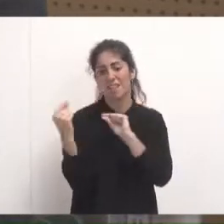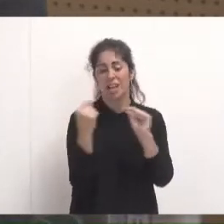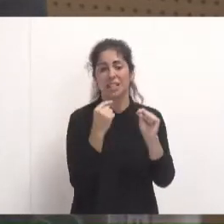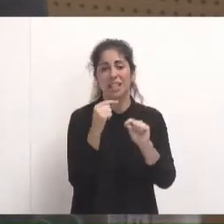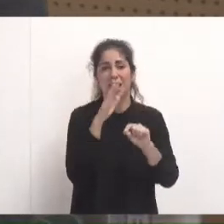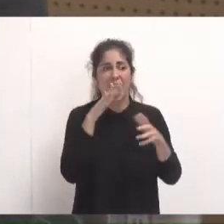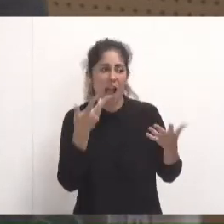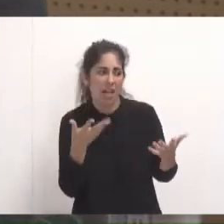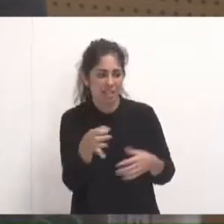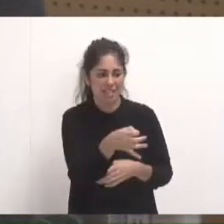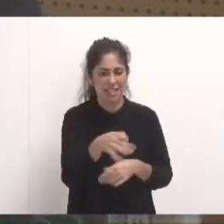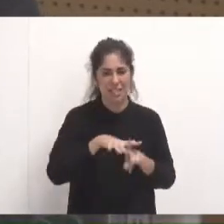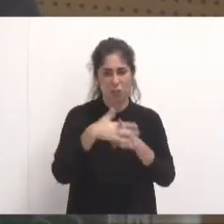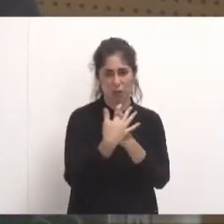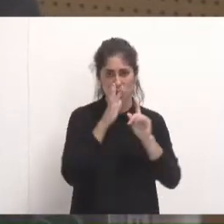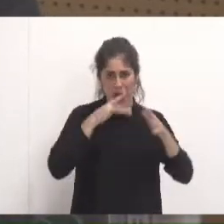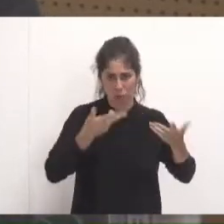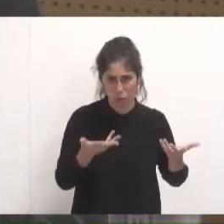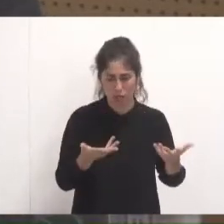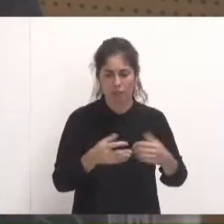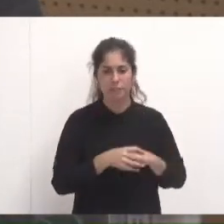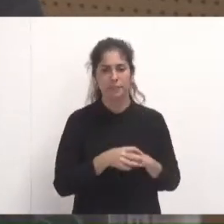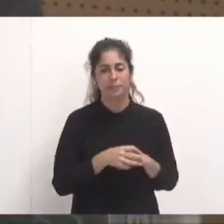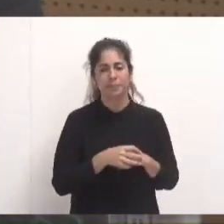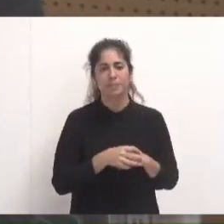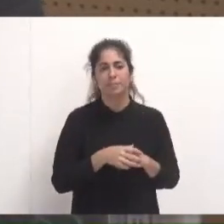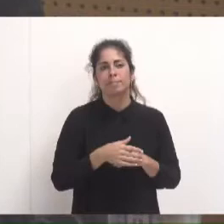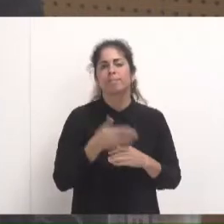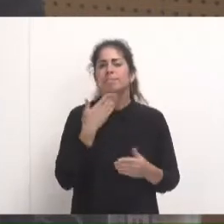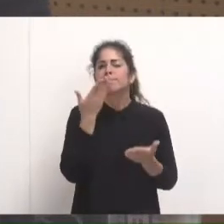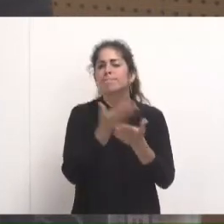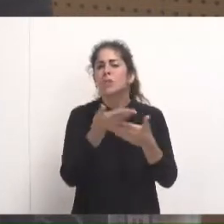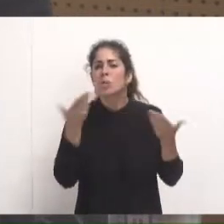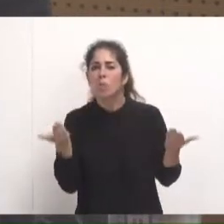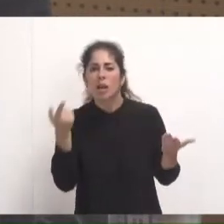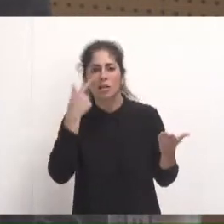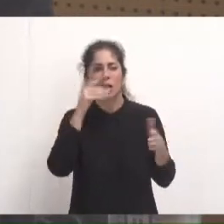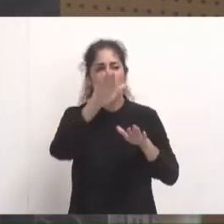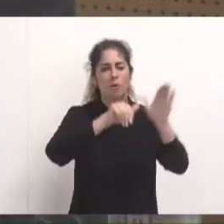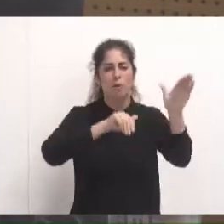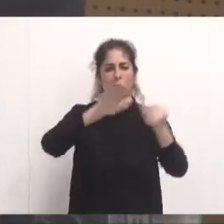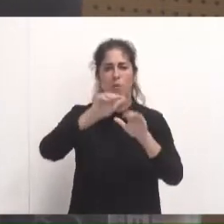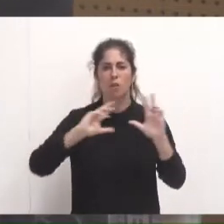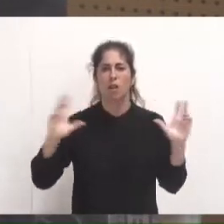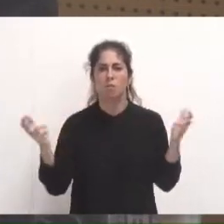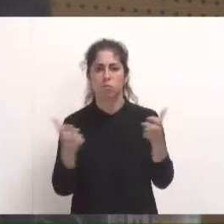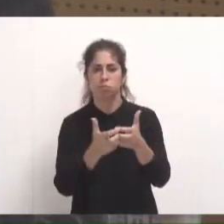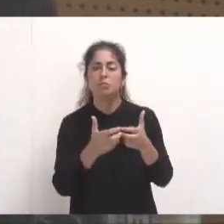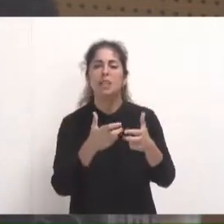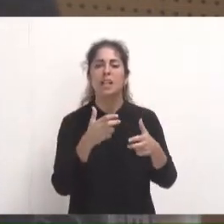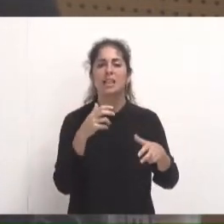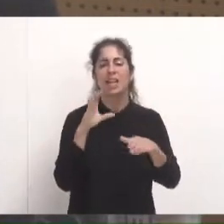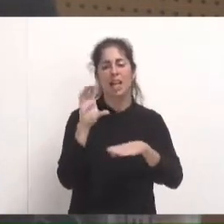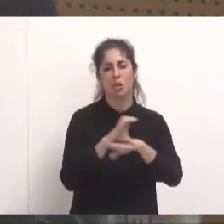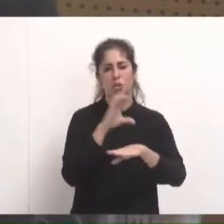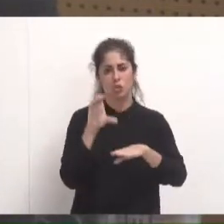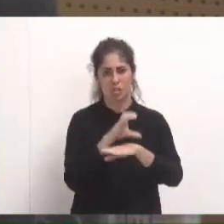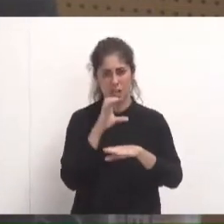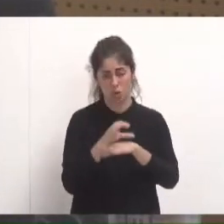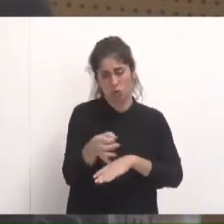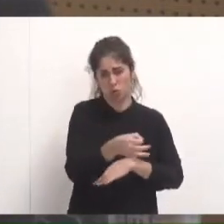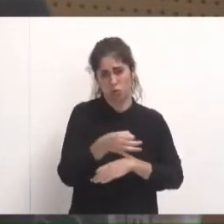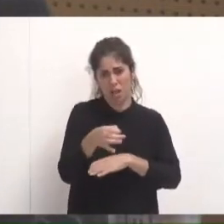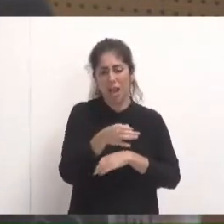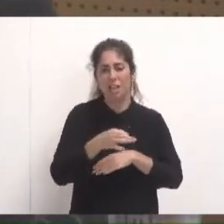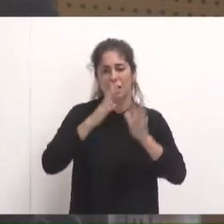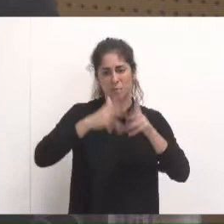isla, que planteaba convocar una reunión monográfica del CIAT, del Consejo Insular de Administración Territorial de Tenerife.